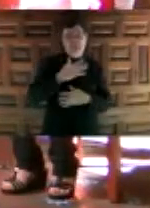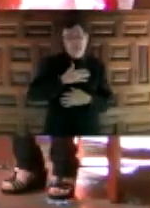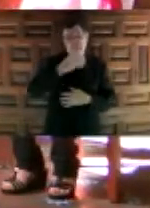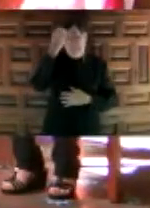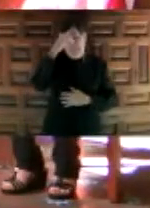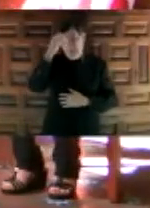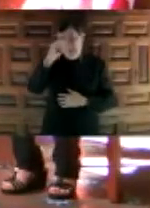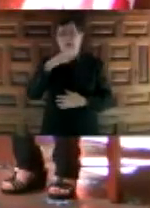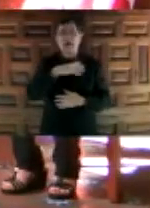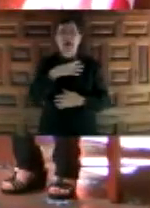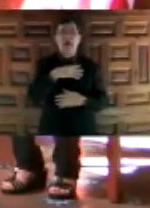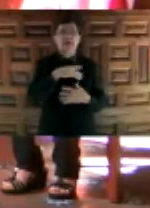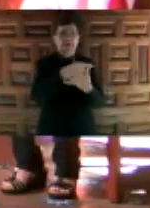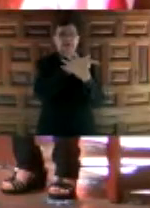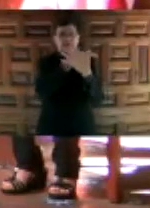opinión, existen